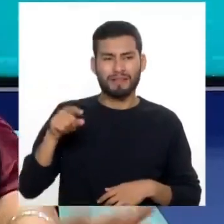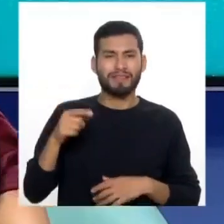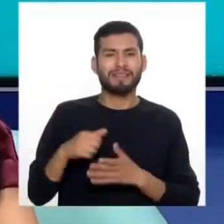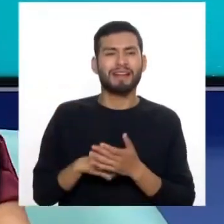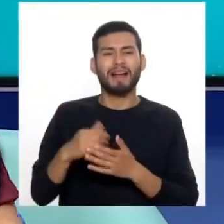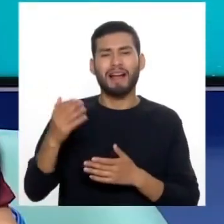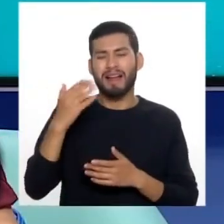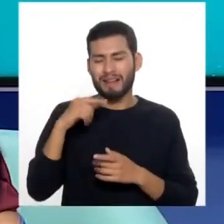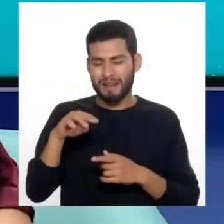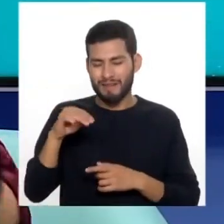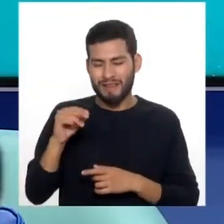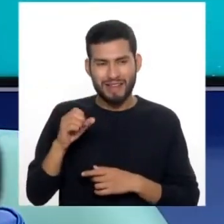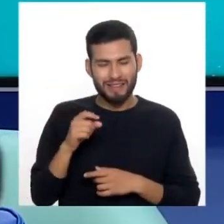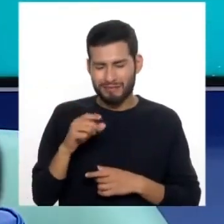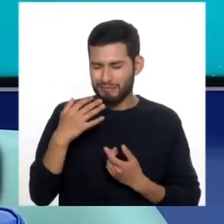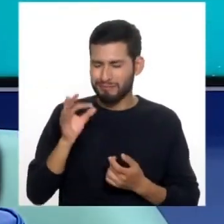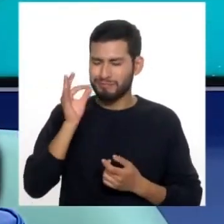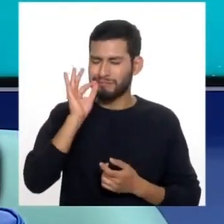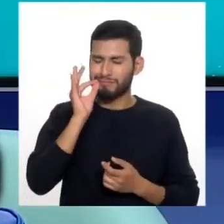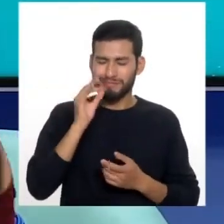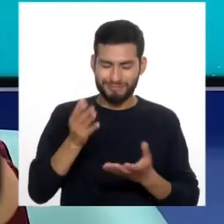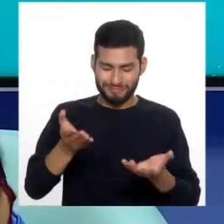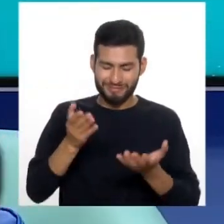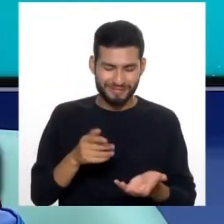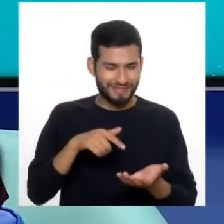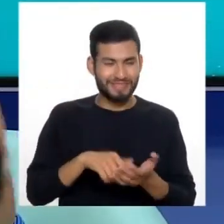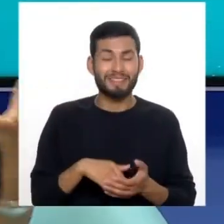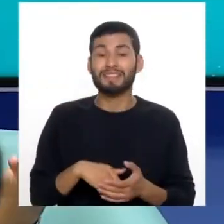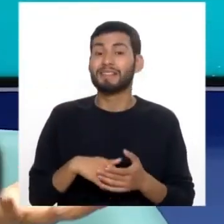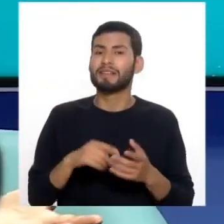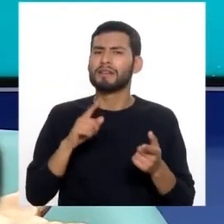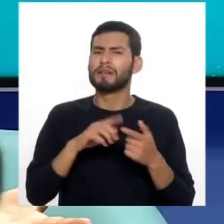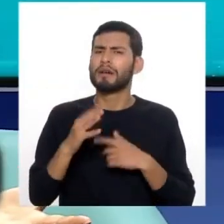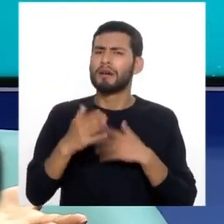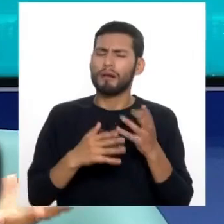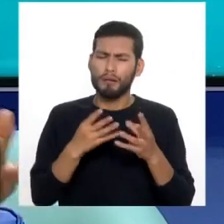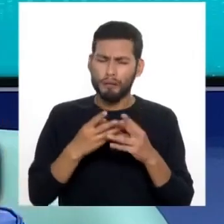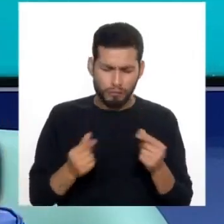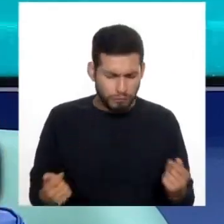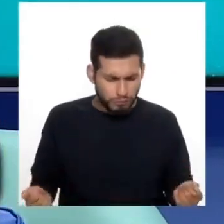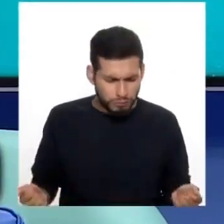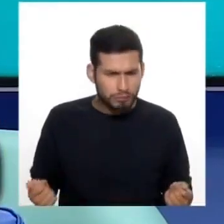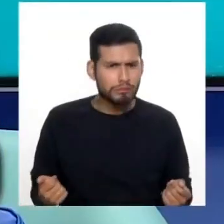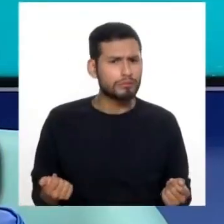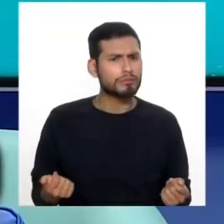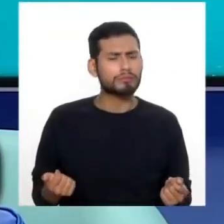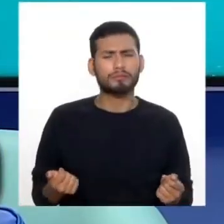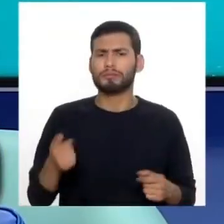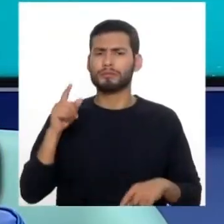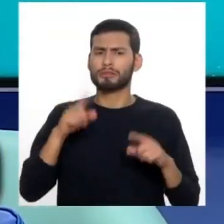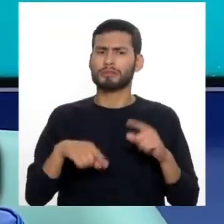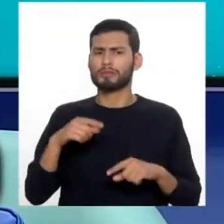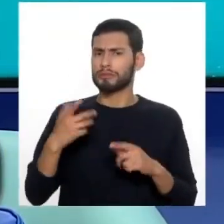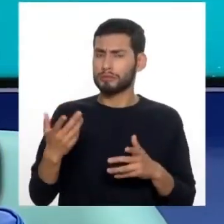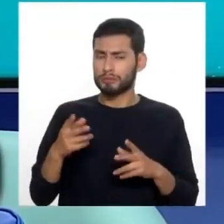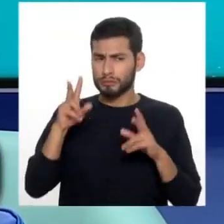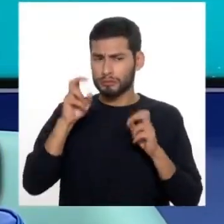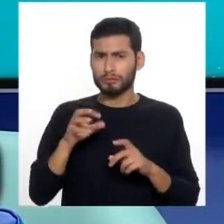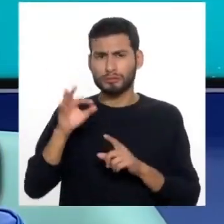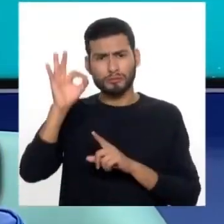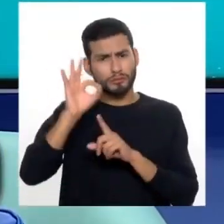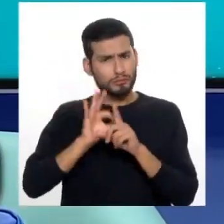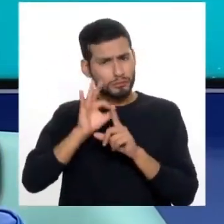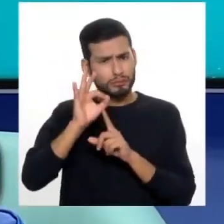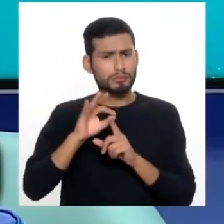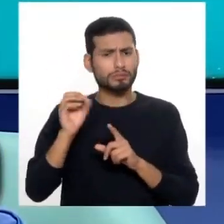de machas era pues la comida del menú típico y de pronto desaparecieron. Algunos componentes tienen que ver con las